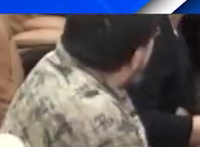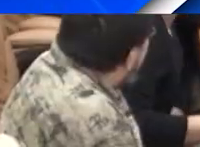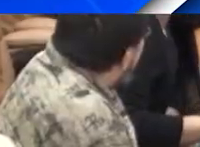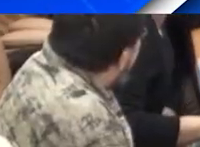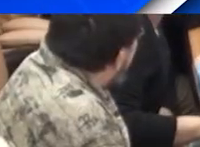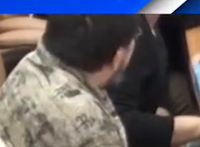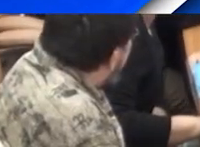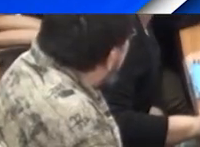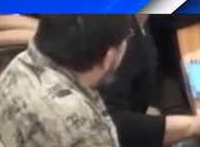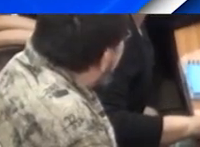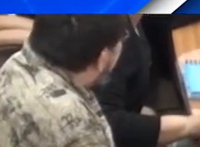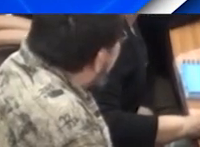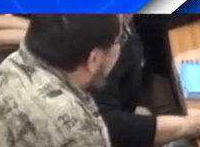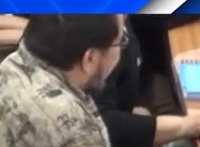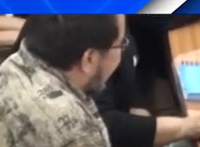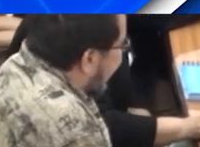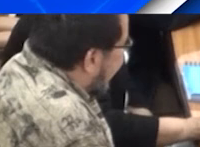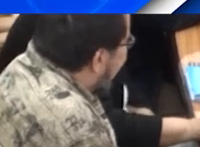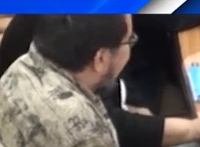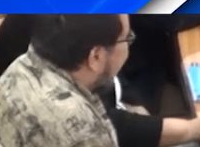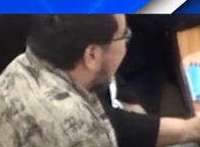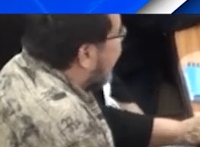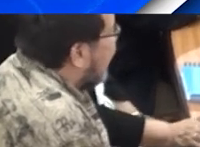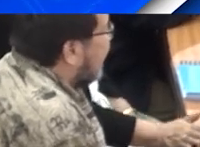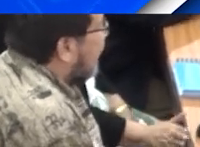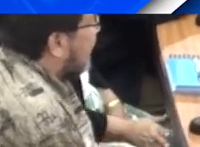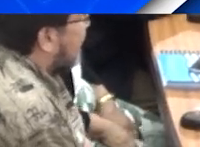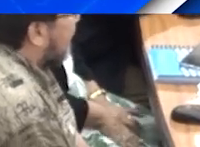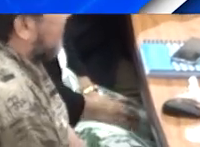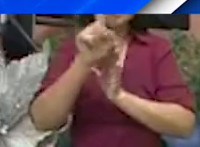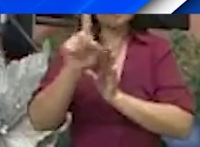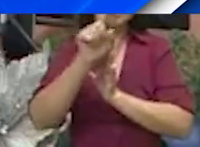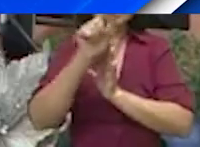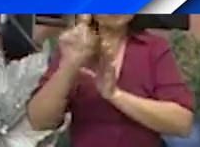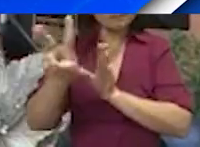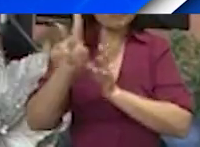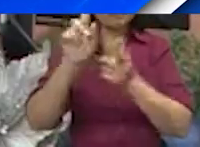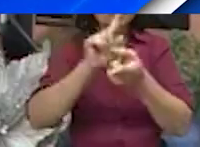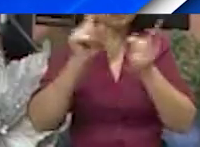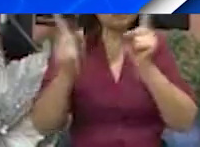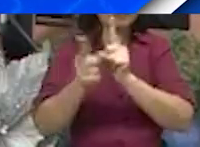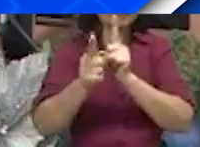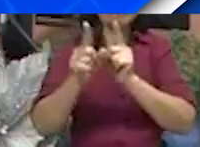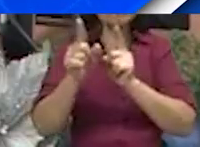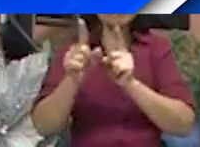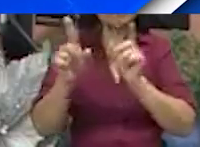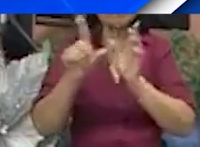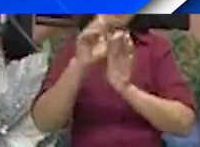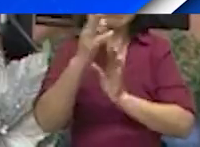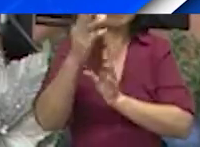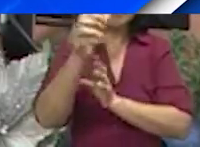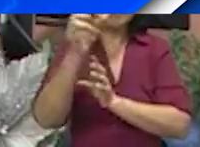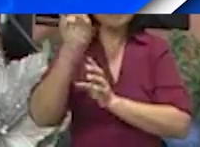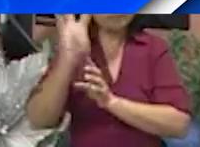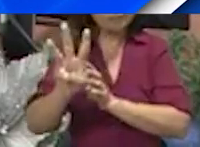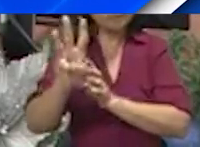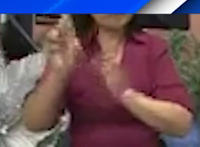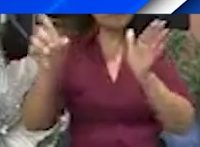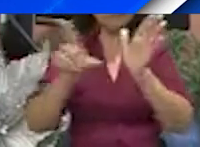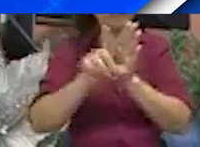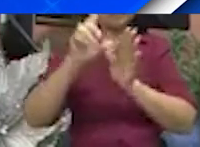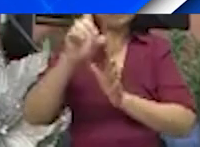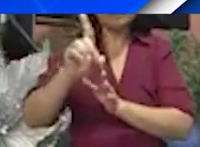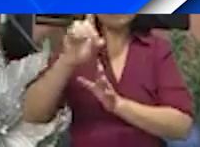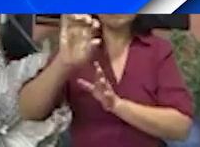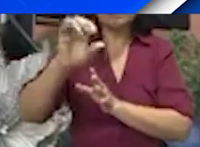2. Se aplicaron los nuevos criterios de vigencia de la ley número 1112, ley de reforma a la ley número 963, ley del digesto